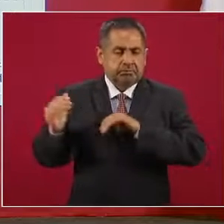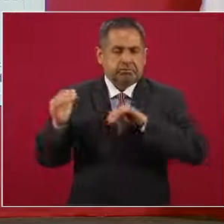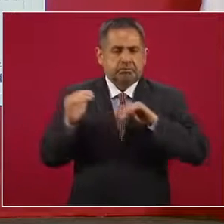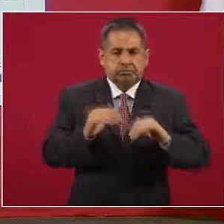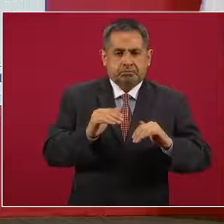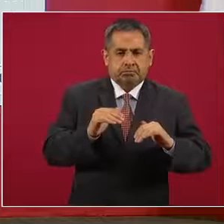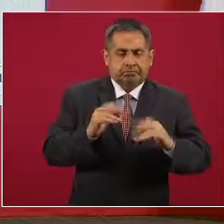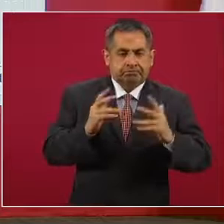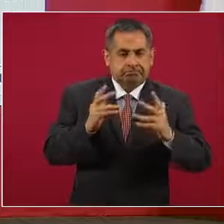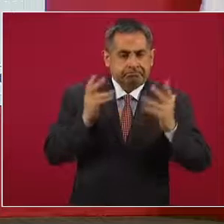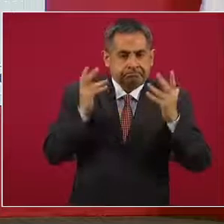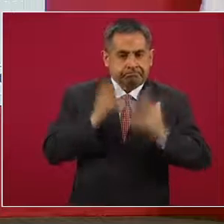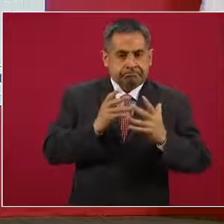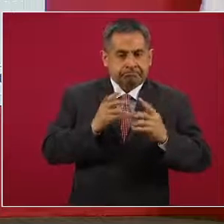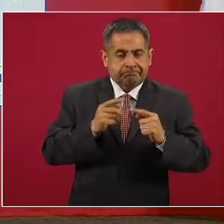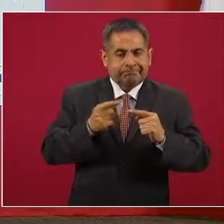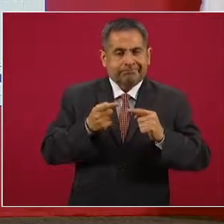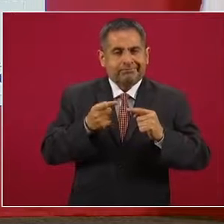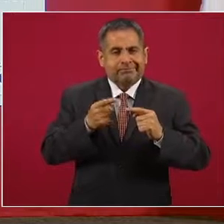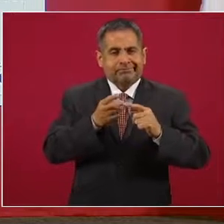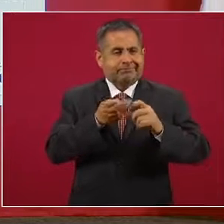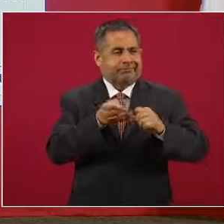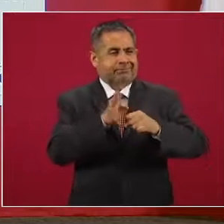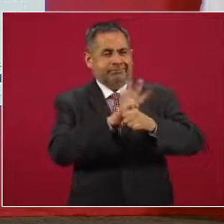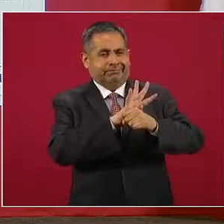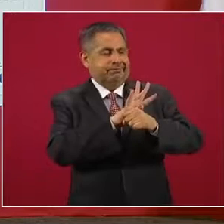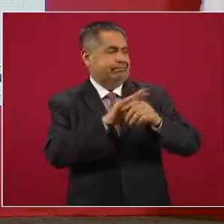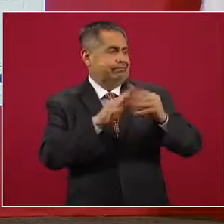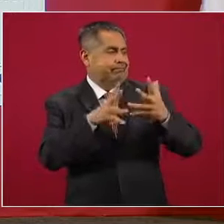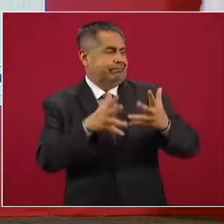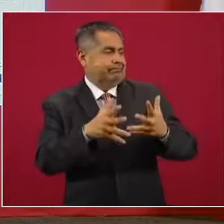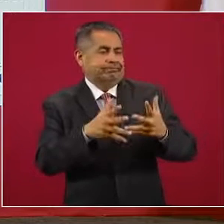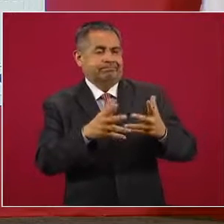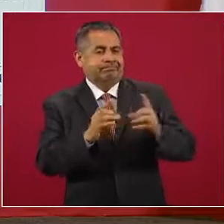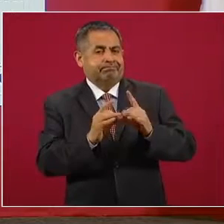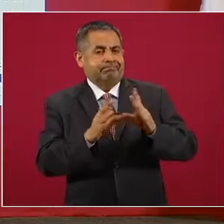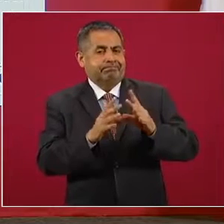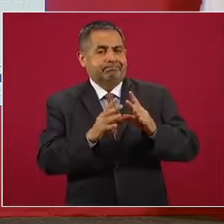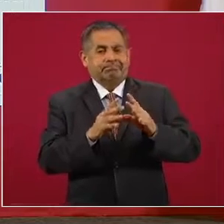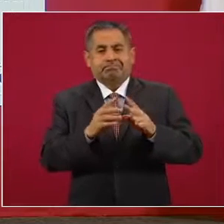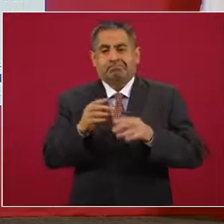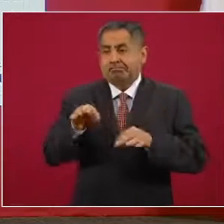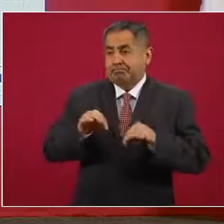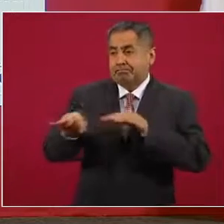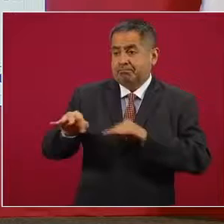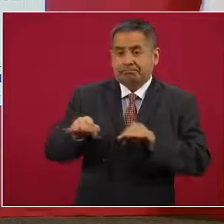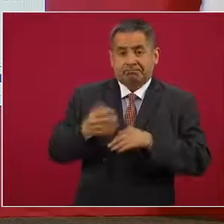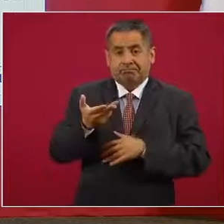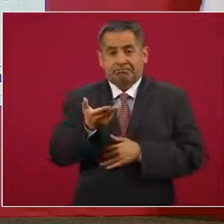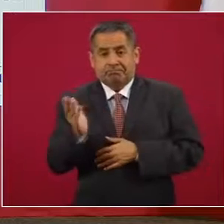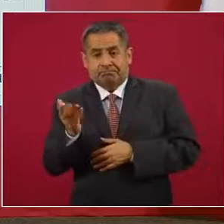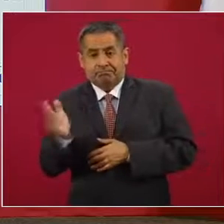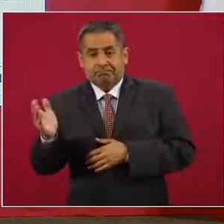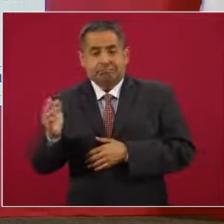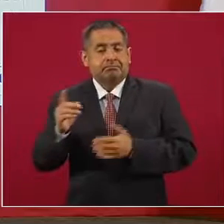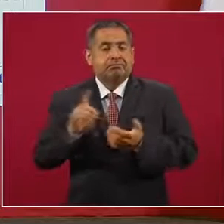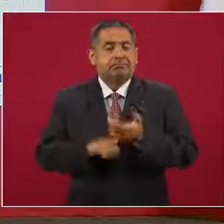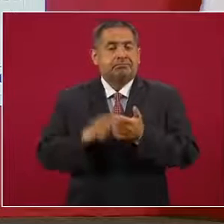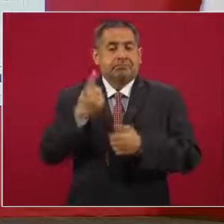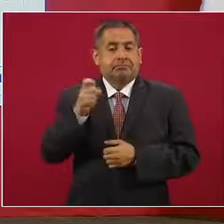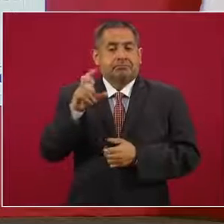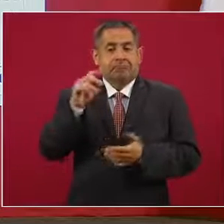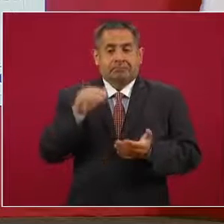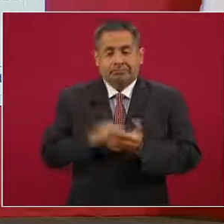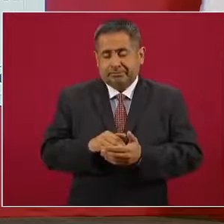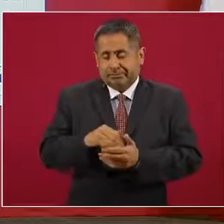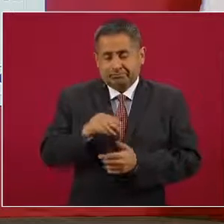Aquí ya están los efectos de la pandemia, se pierden 130.000. Este fue el peor